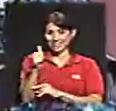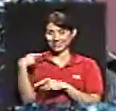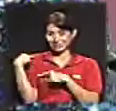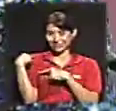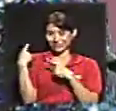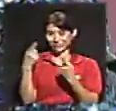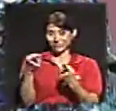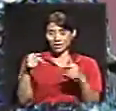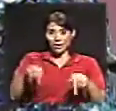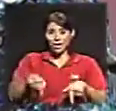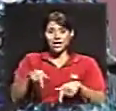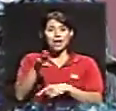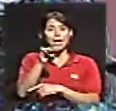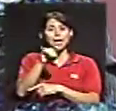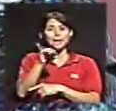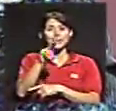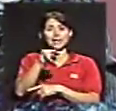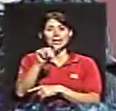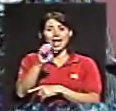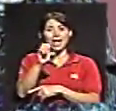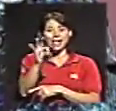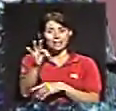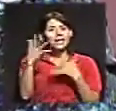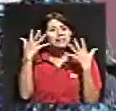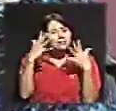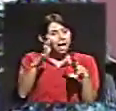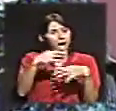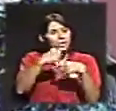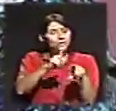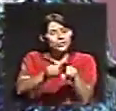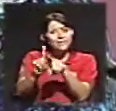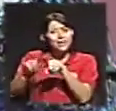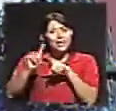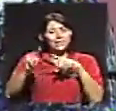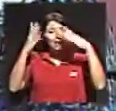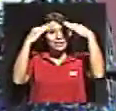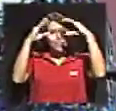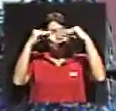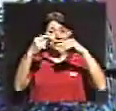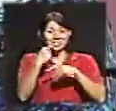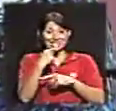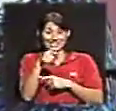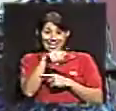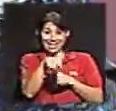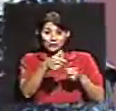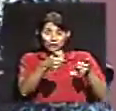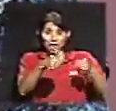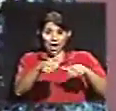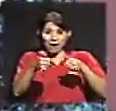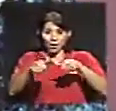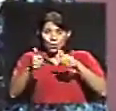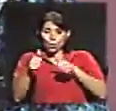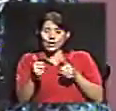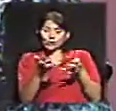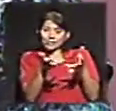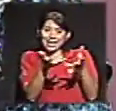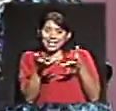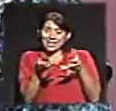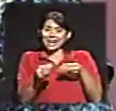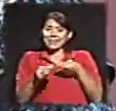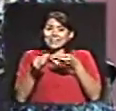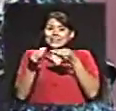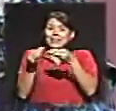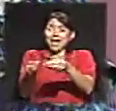MINAET ha emitido una serie de informes que señalan que esos acuerdos que han pretendido dar en